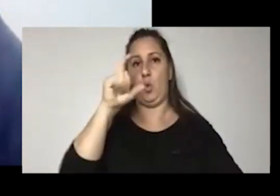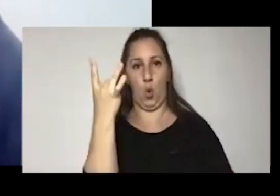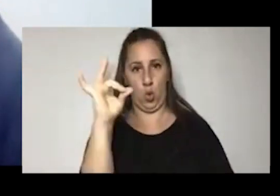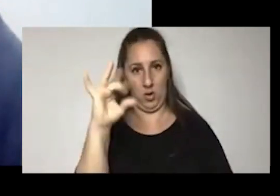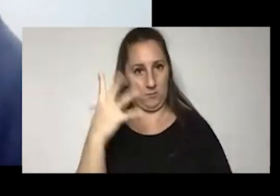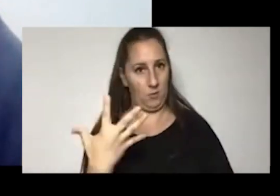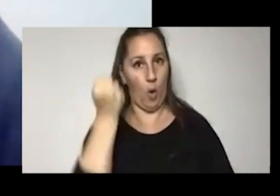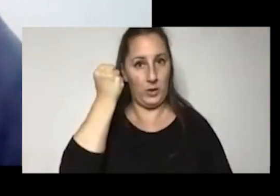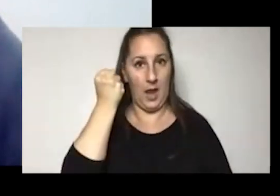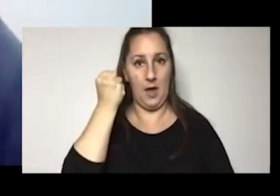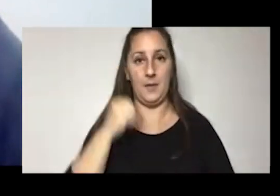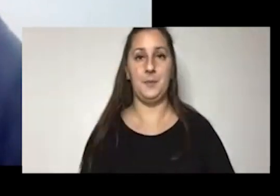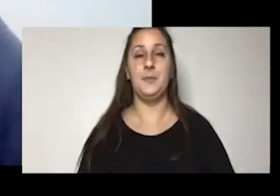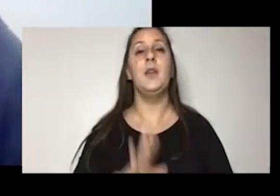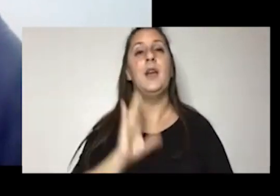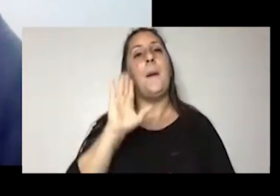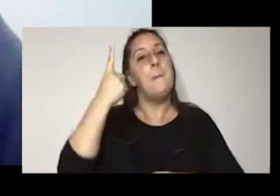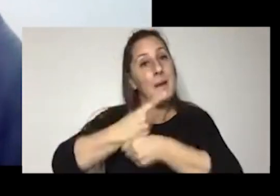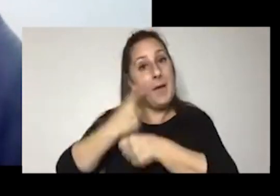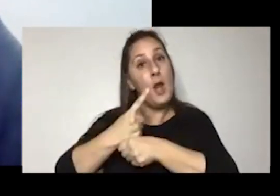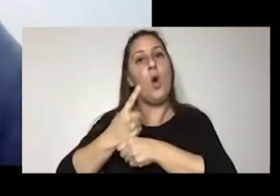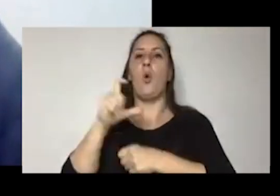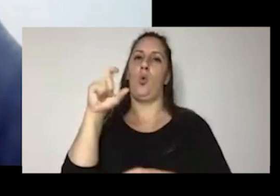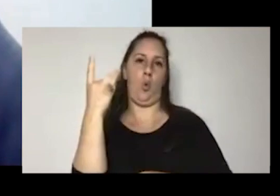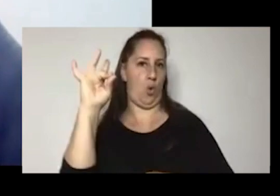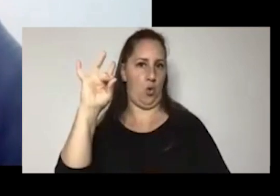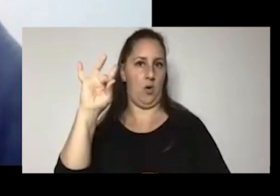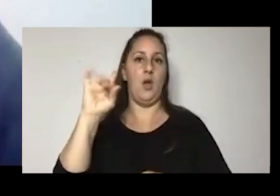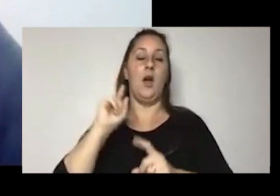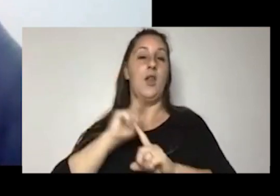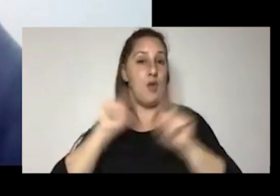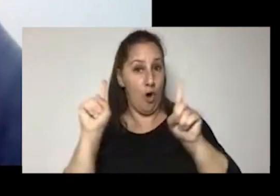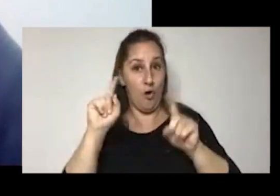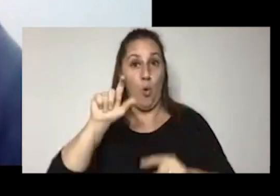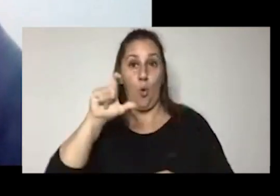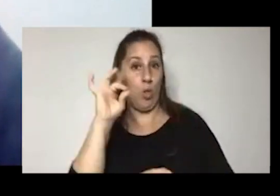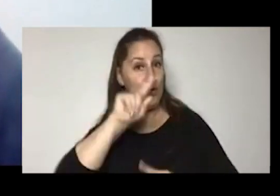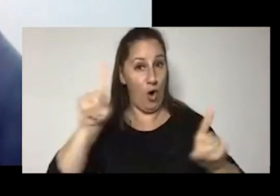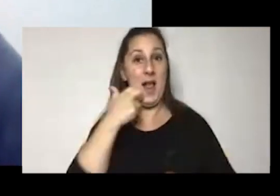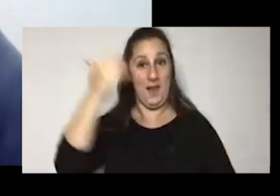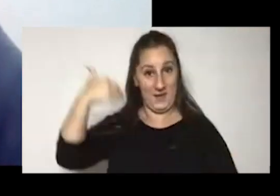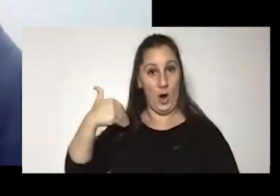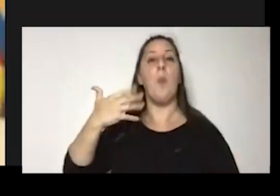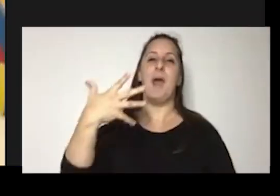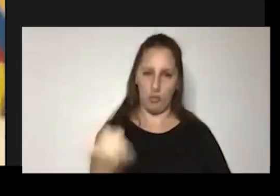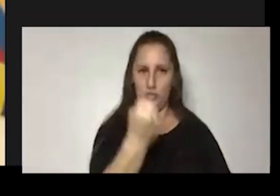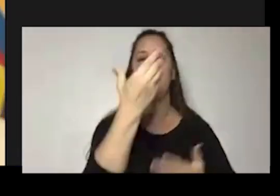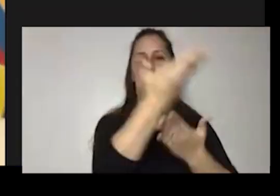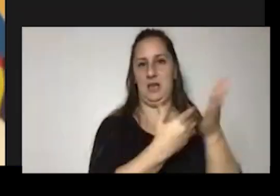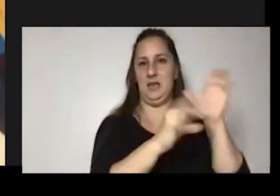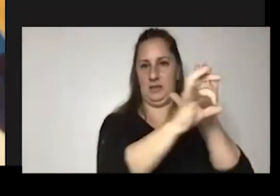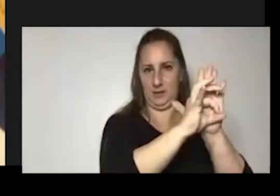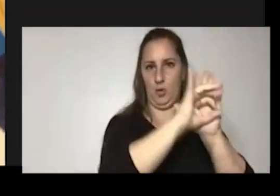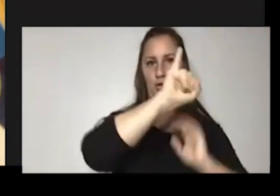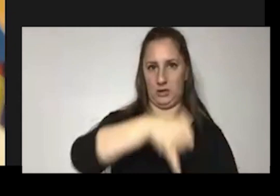está como prioridad las personas que tienen no CUT para que puedan ser certificadas. Perfecto. Disculpame, me